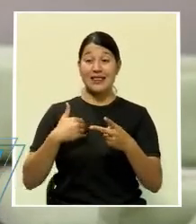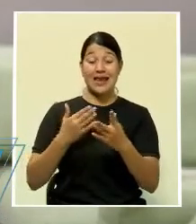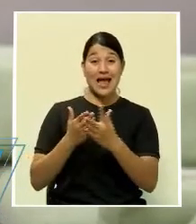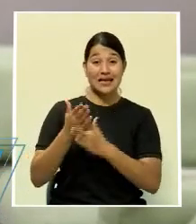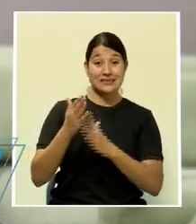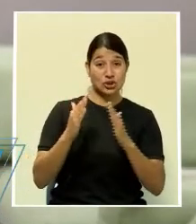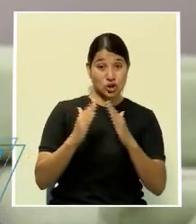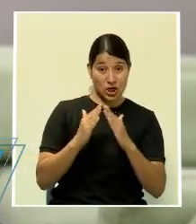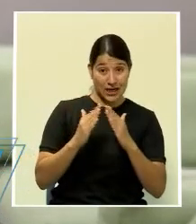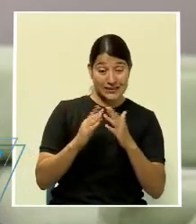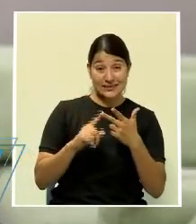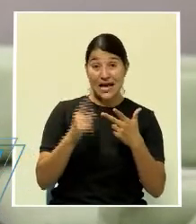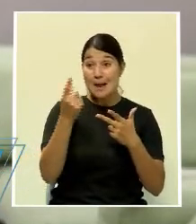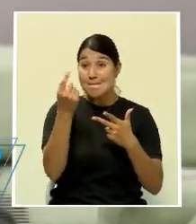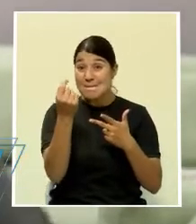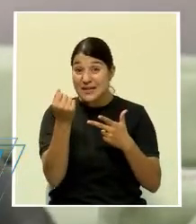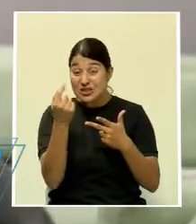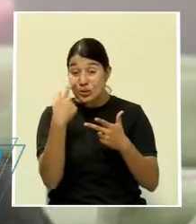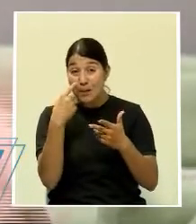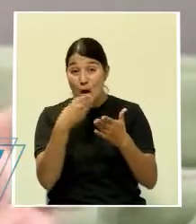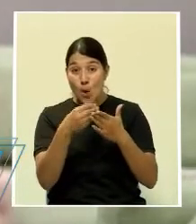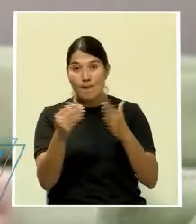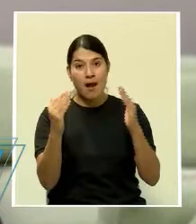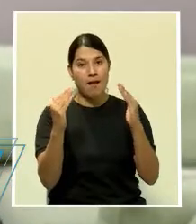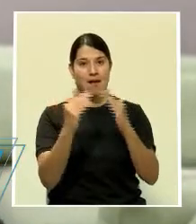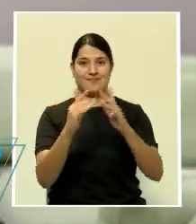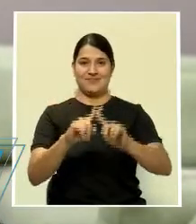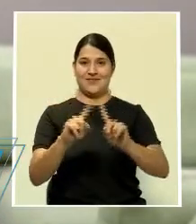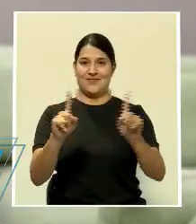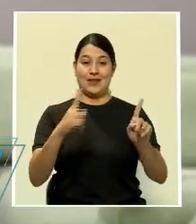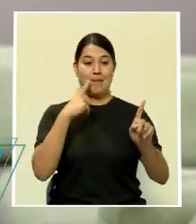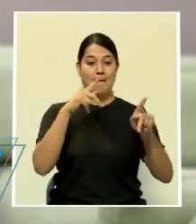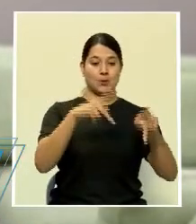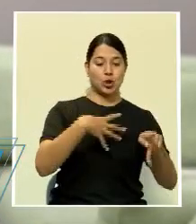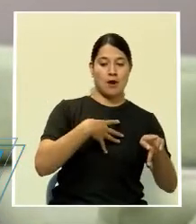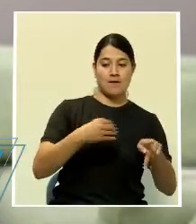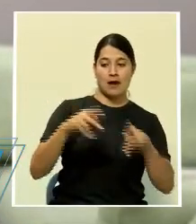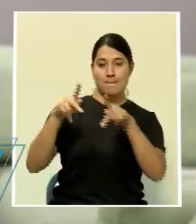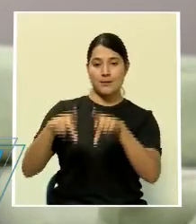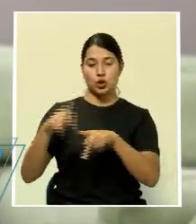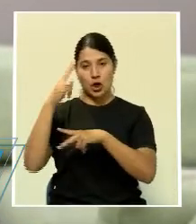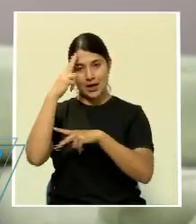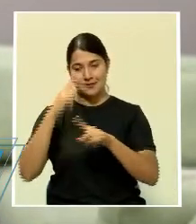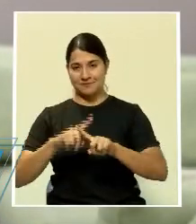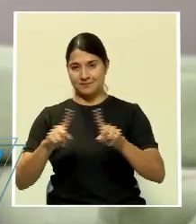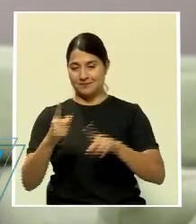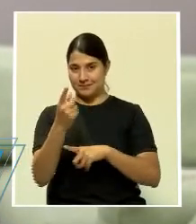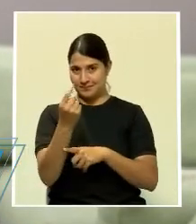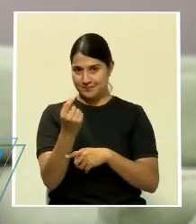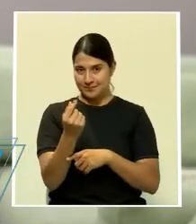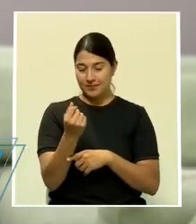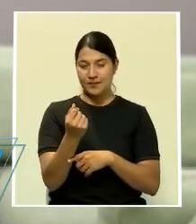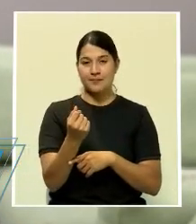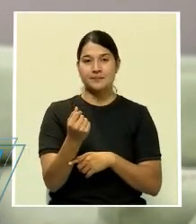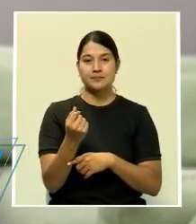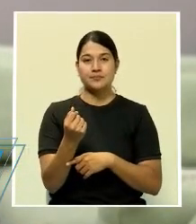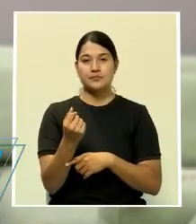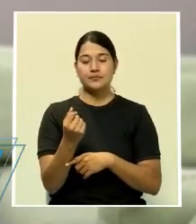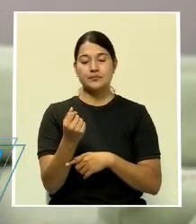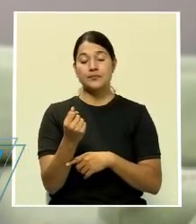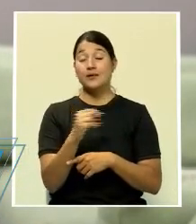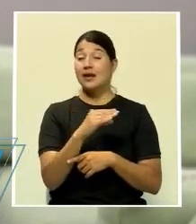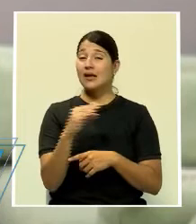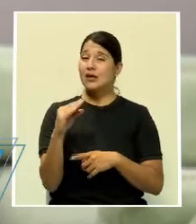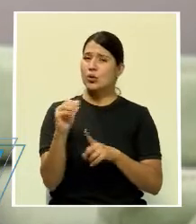propias viviendas está marcado por eso, y en términos policiales solo tendríamos que traer una cifra colocada